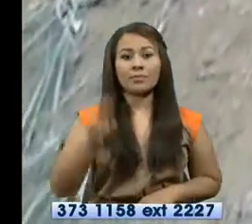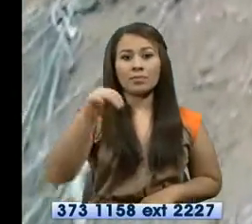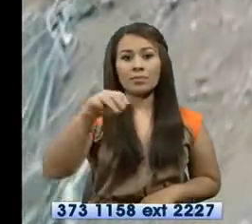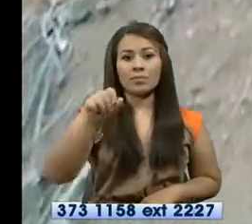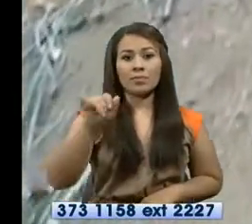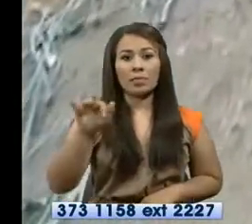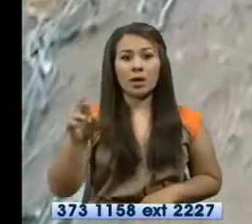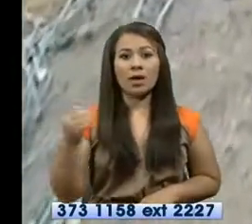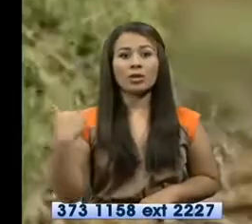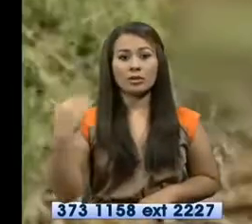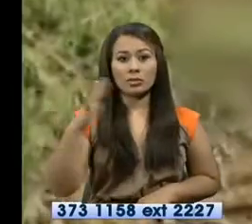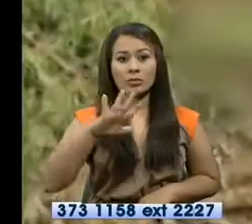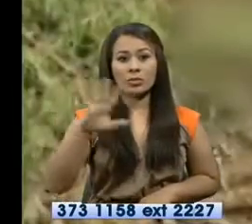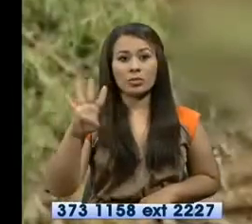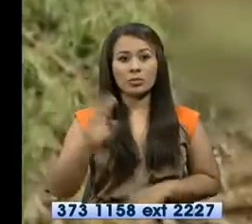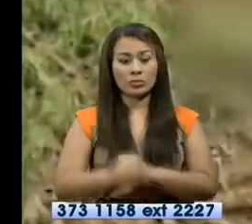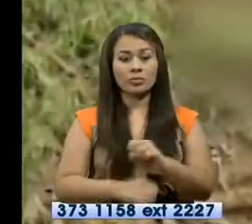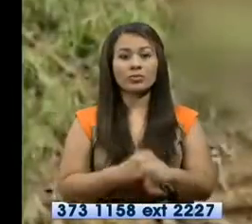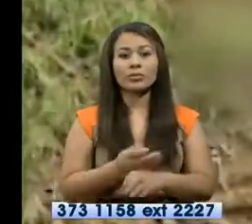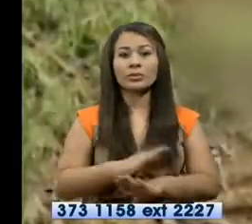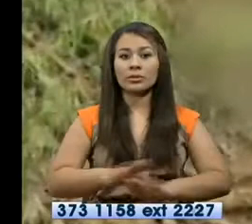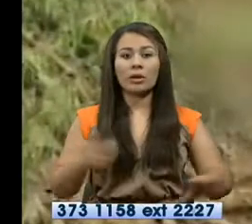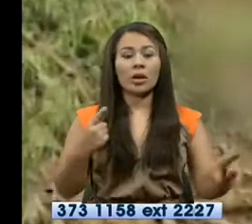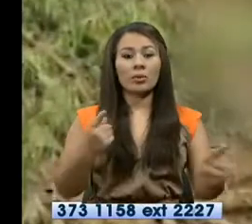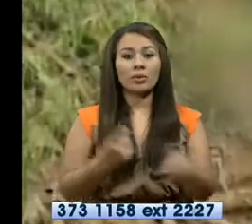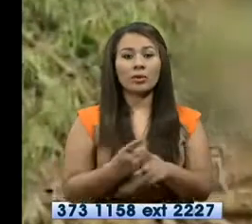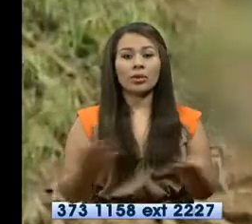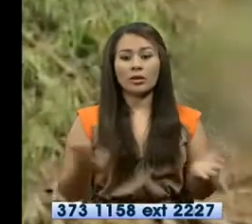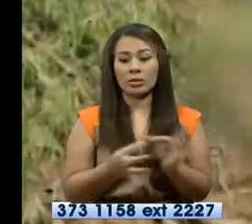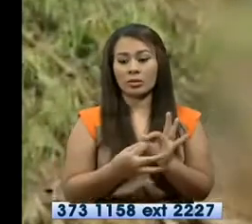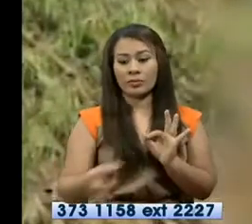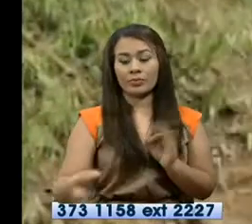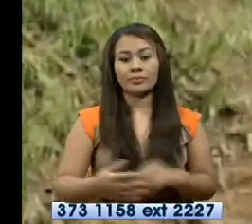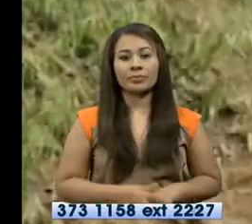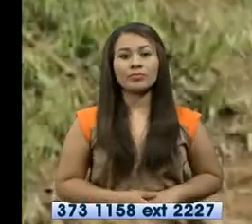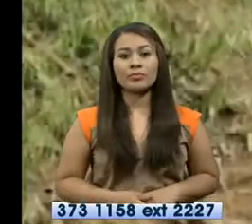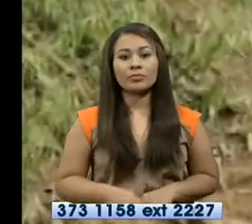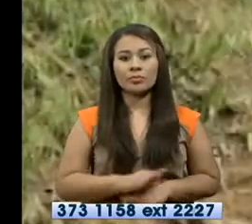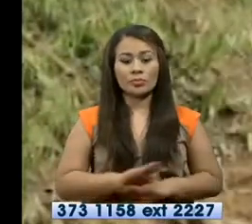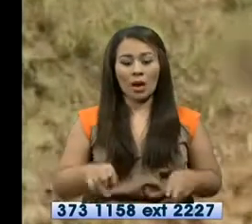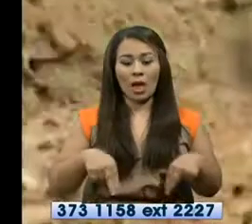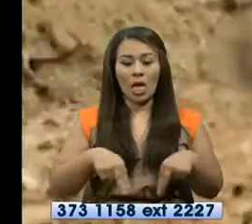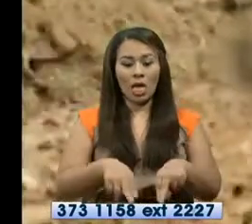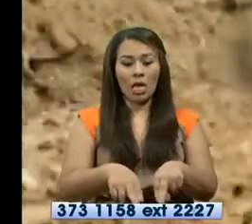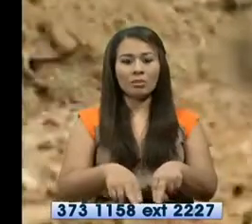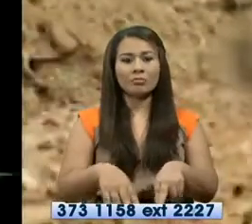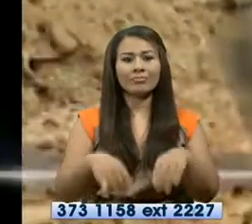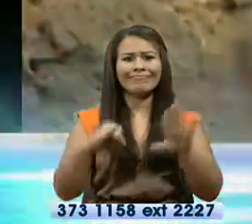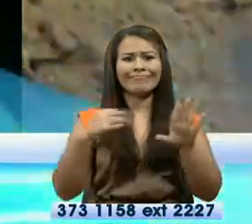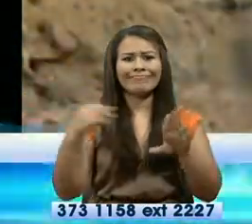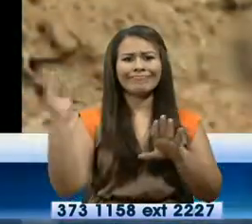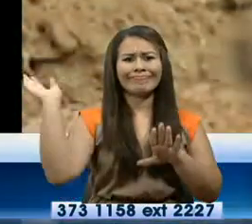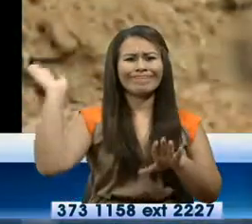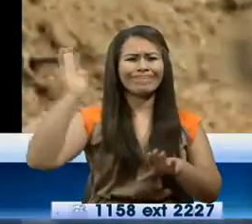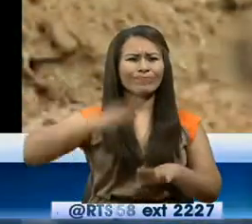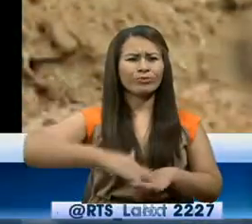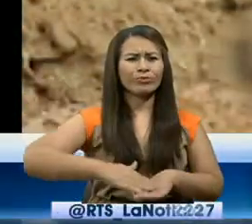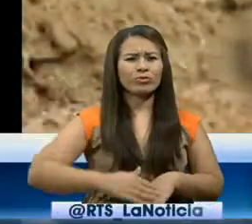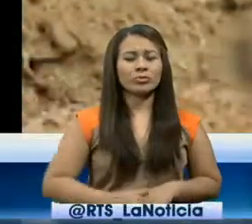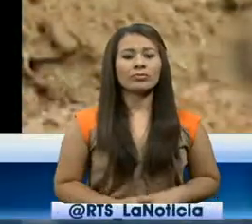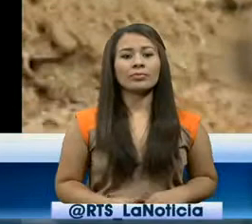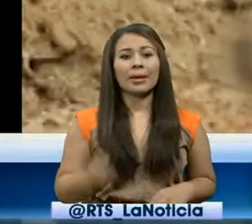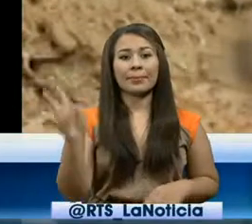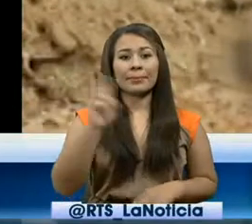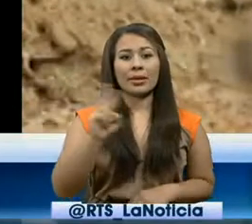74 años de edad, fue localizado a 1/2 kilómetro de la vía principal, sepultado bajo 80 centímetros de material, producto del derrumbe del